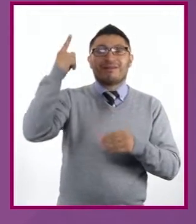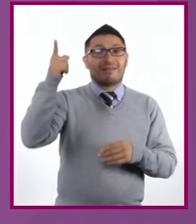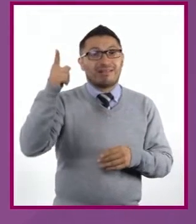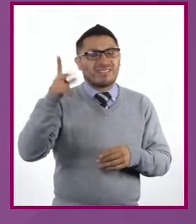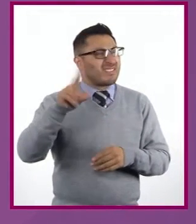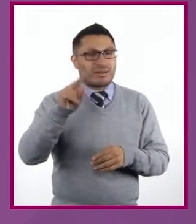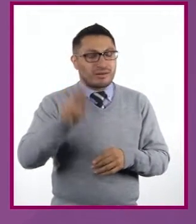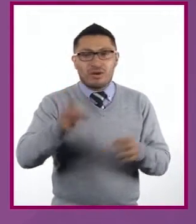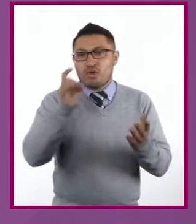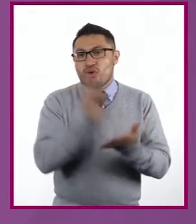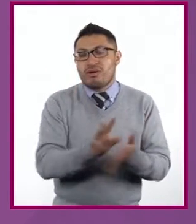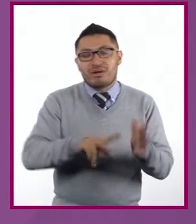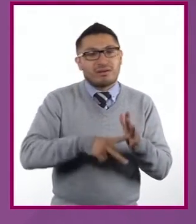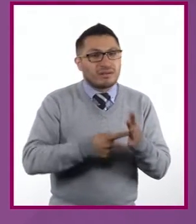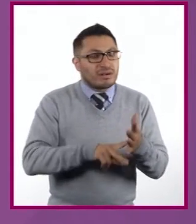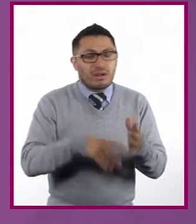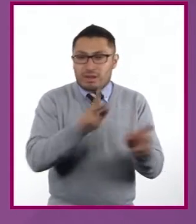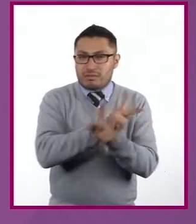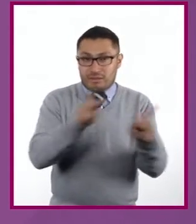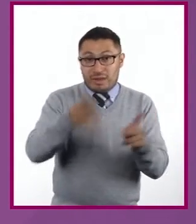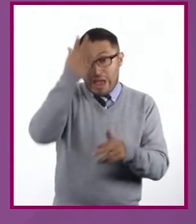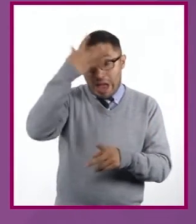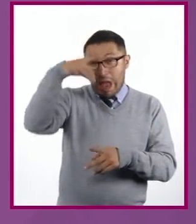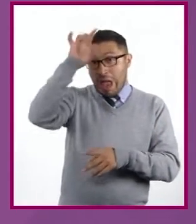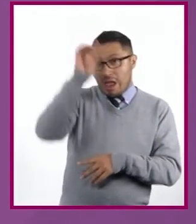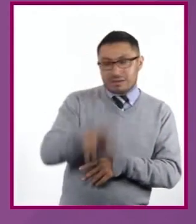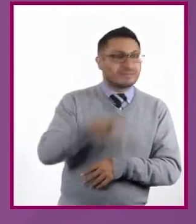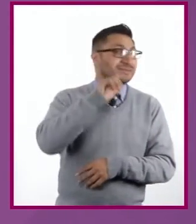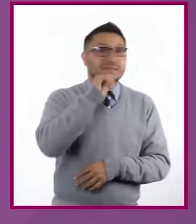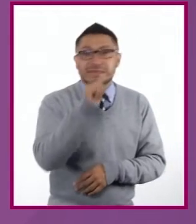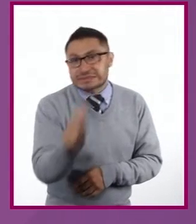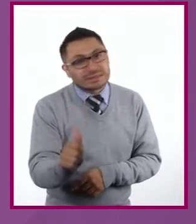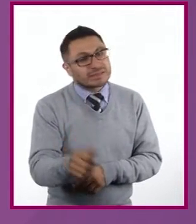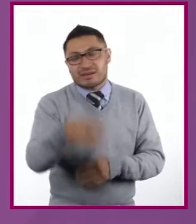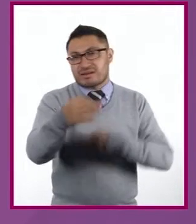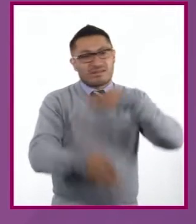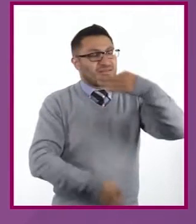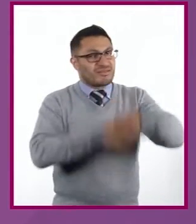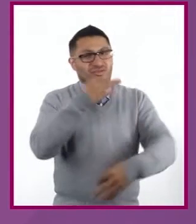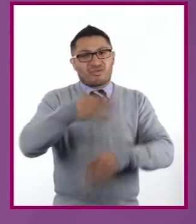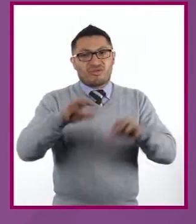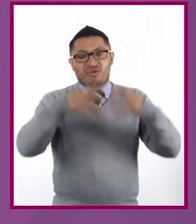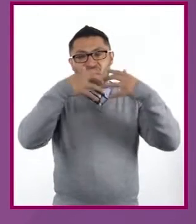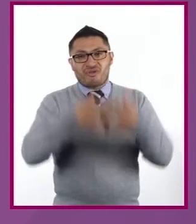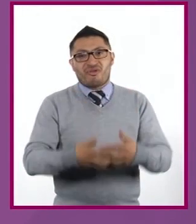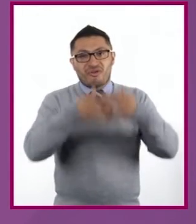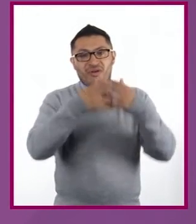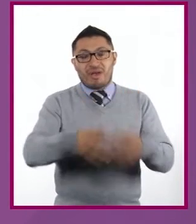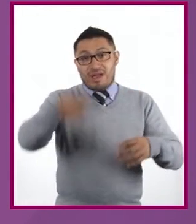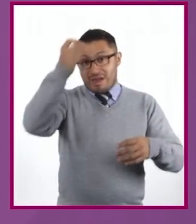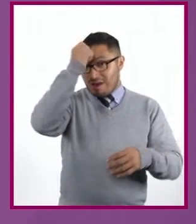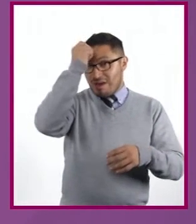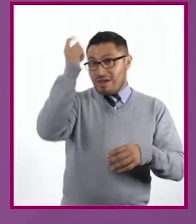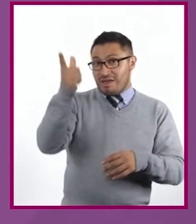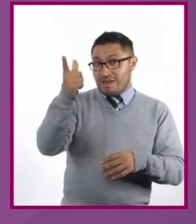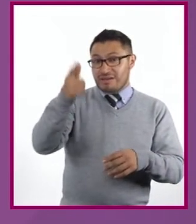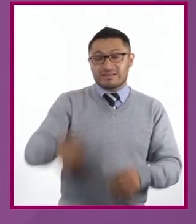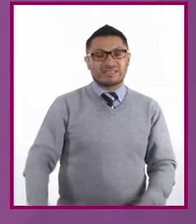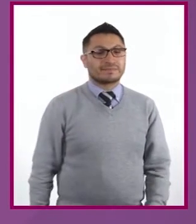Es ingeniería pura. ¡Es magia! Nada de magia. Todo es un mecanismo muy ingenioso.